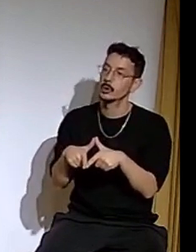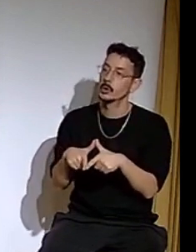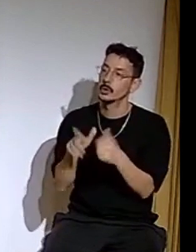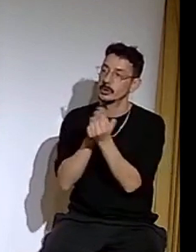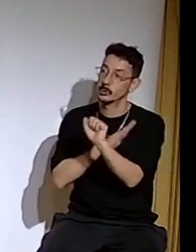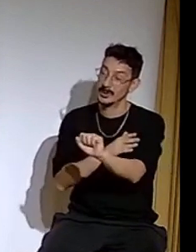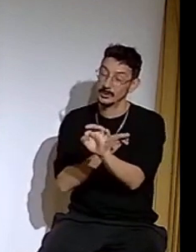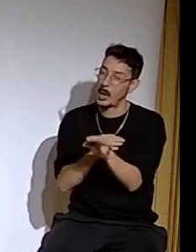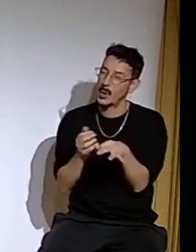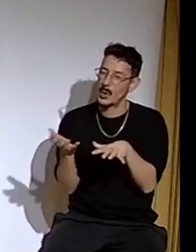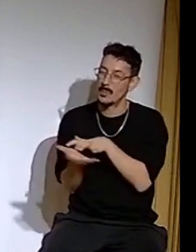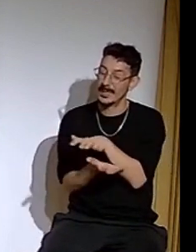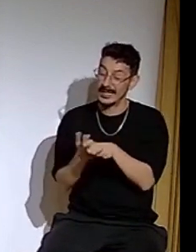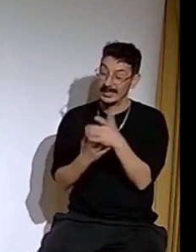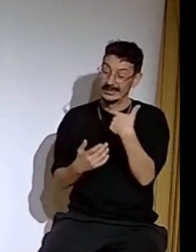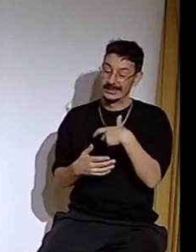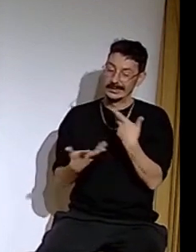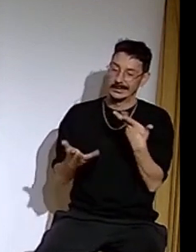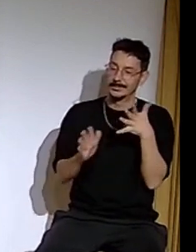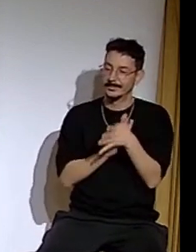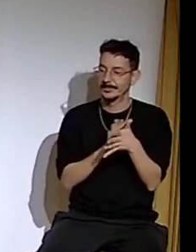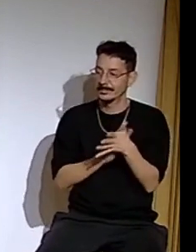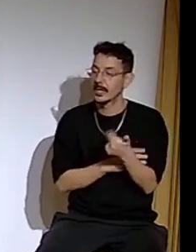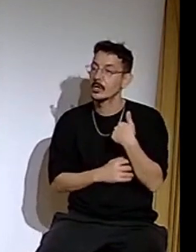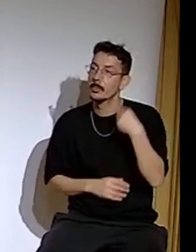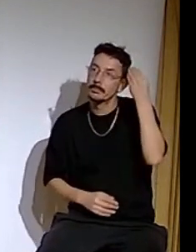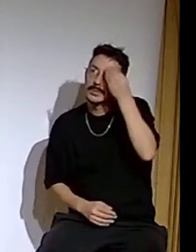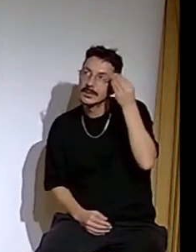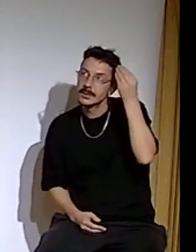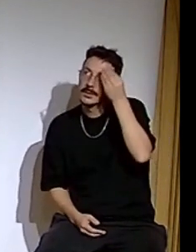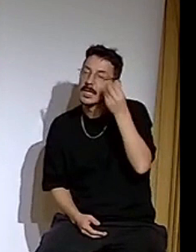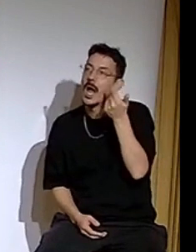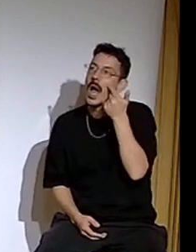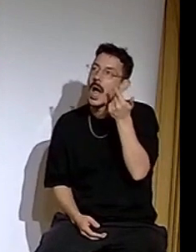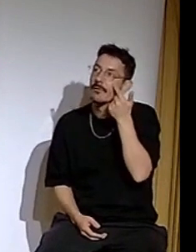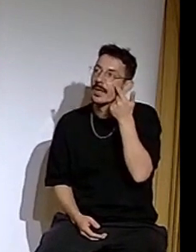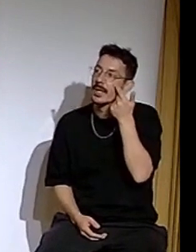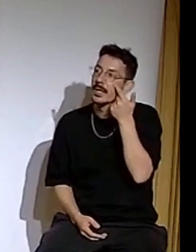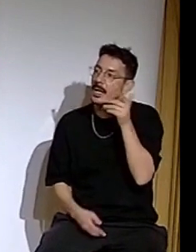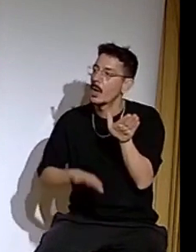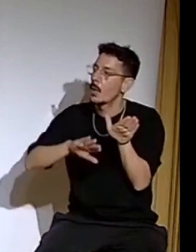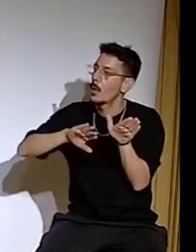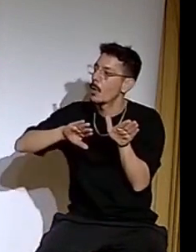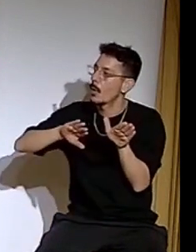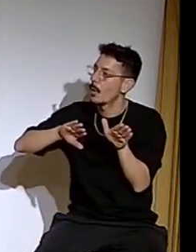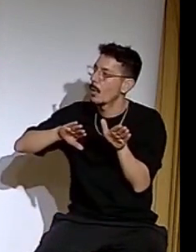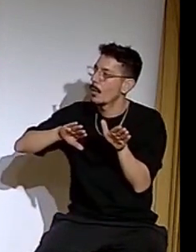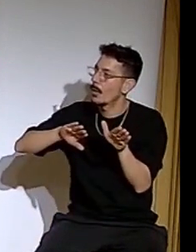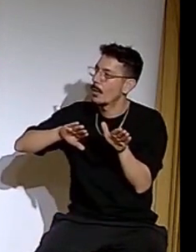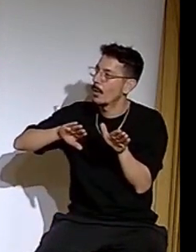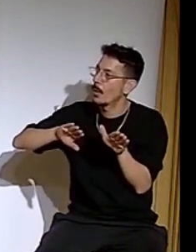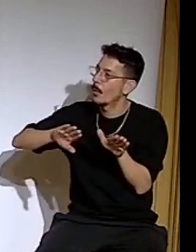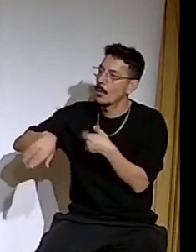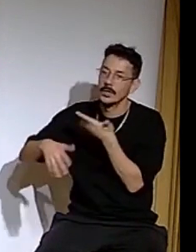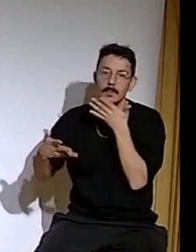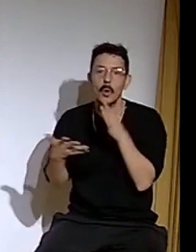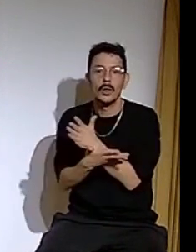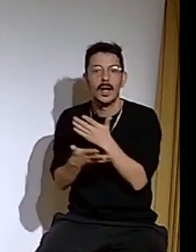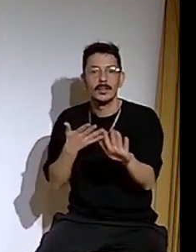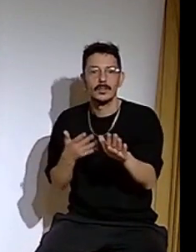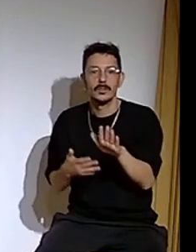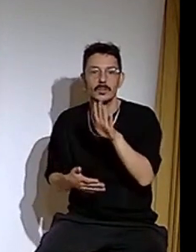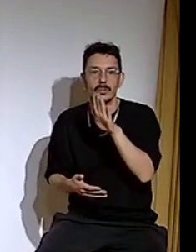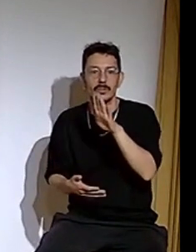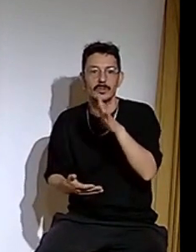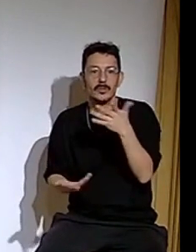aquí y estaba ahora pensando quién no ha cantado este último cántico digo quien no lo ha cantado nunca O sea hay alguien que no lo